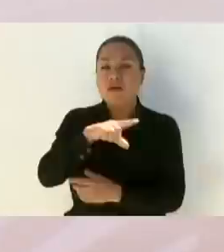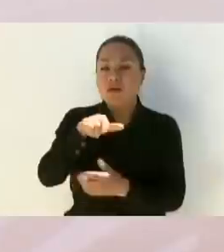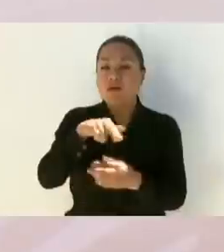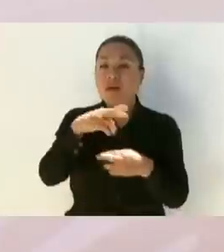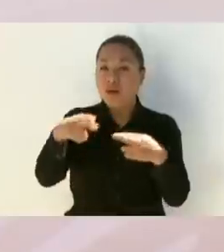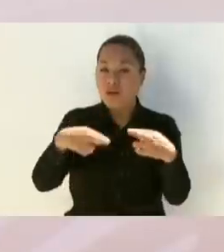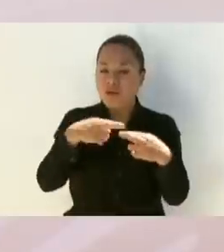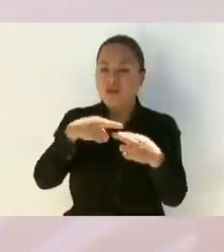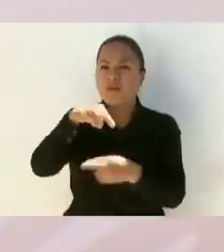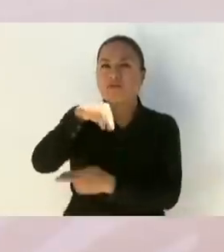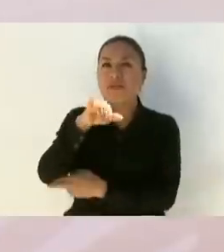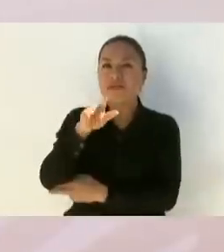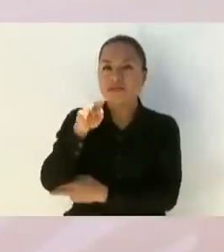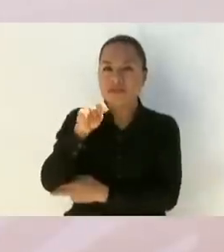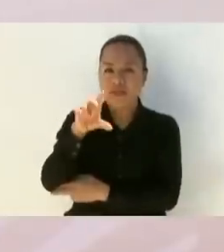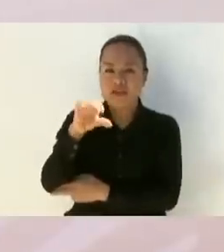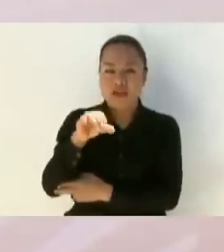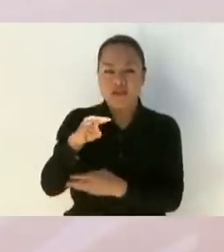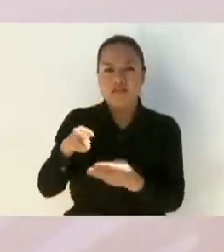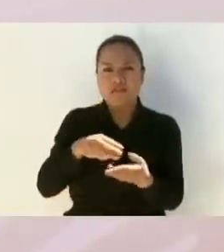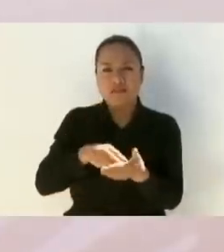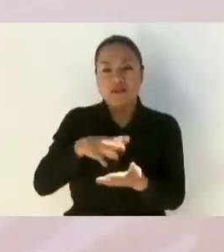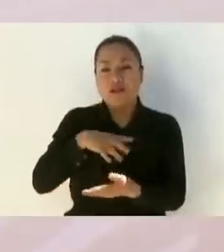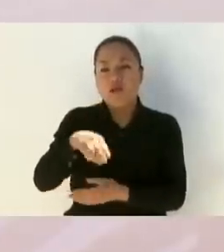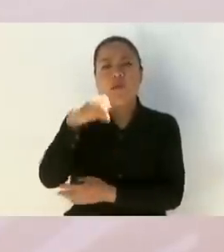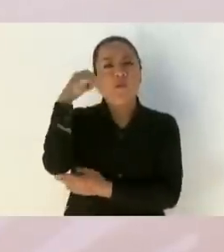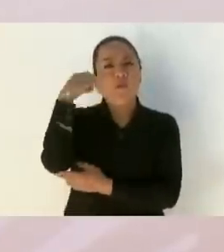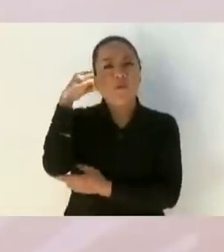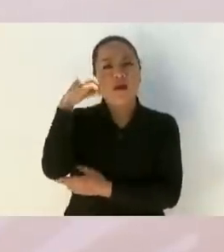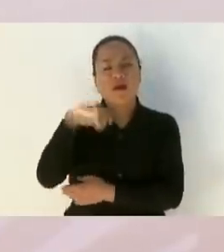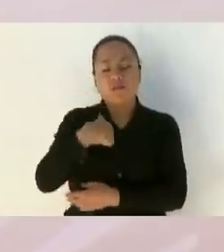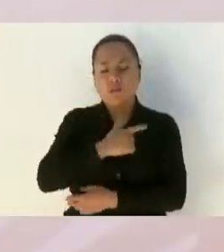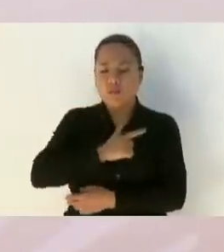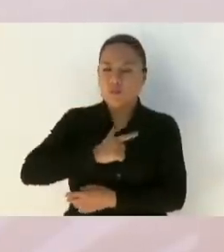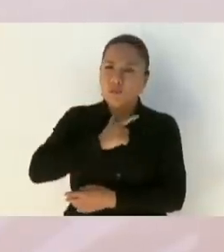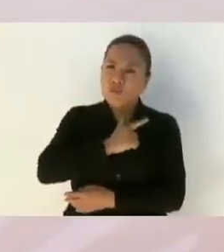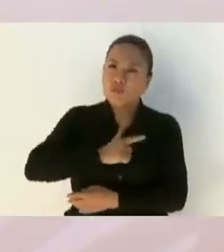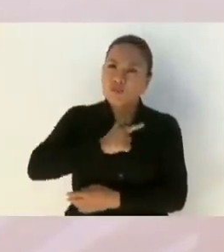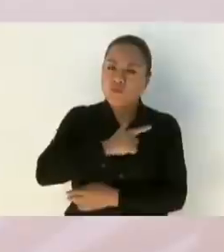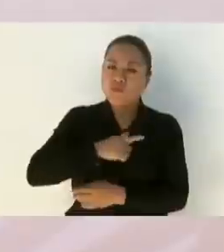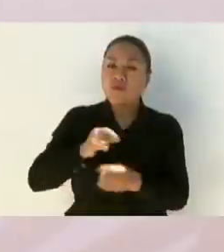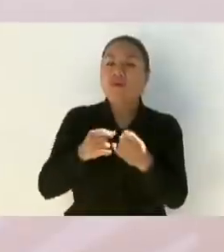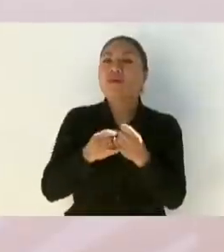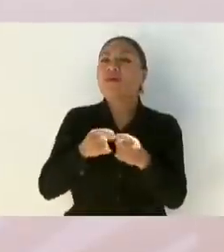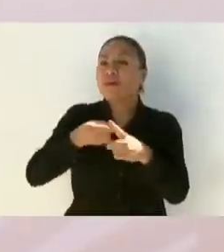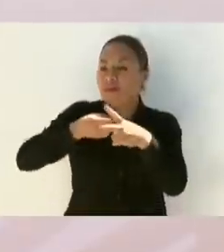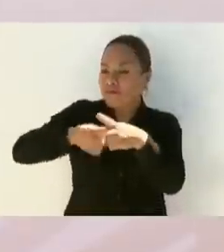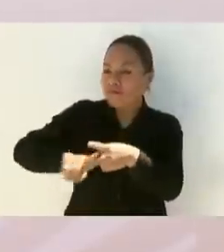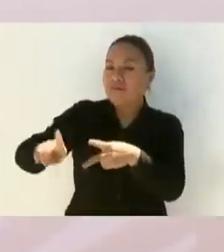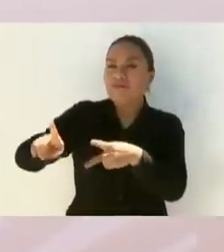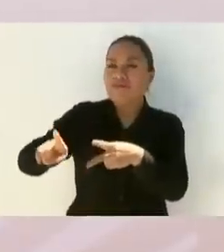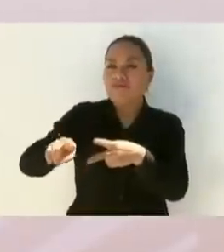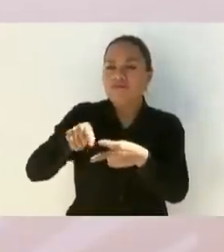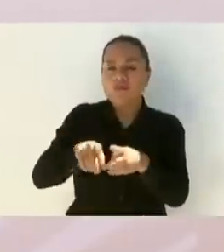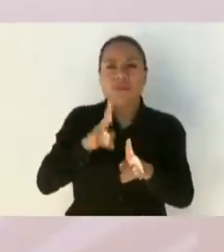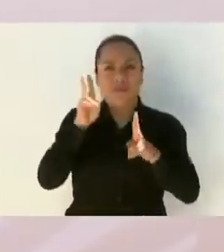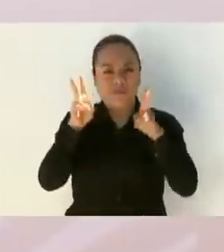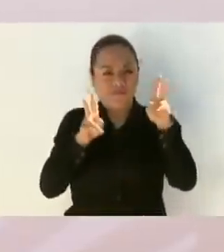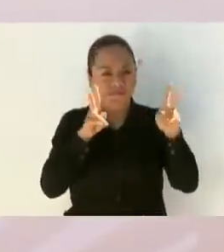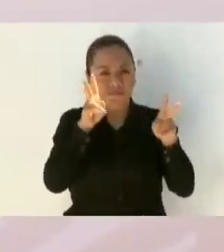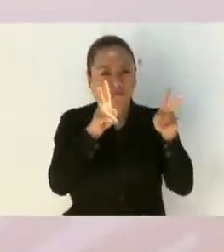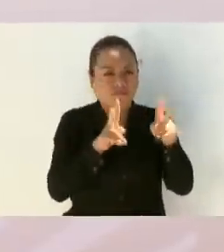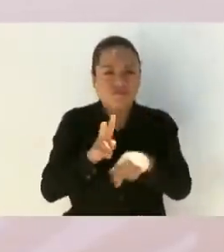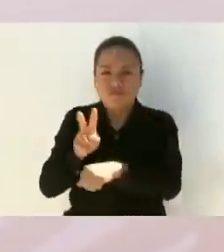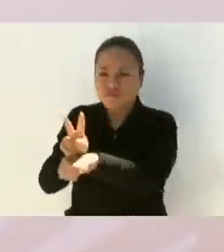Me da mucho gusto iniciar una nueva gira, un nuevo